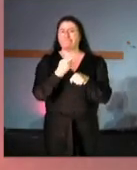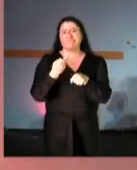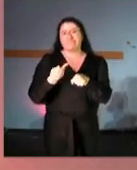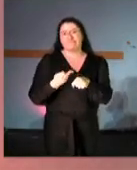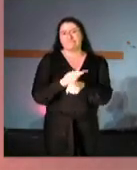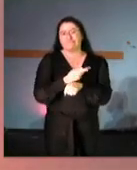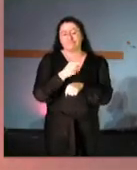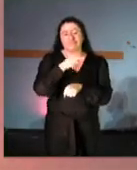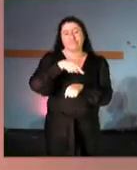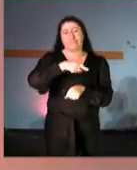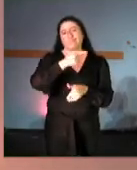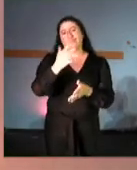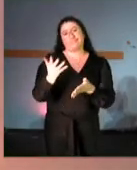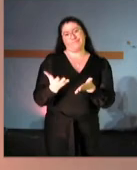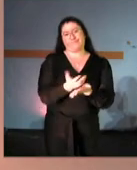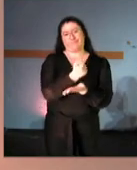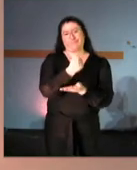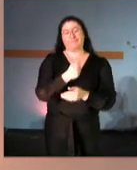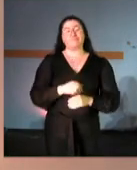además, en donde,